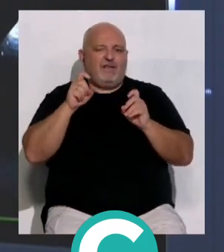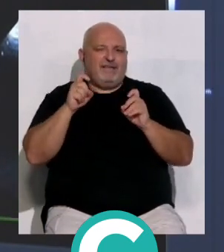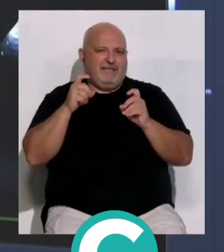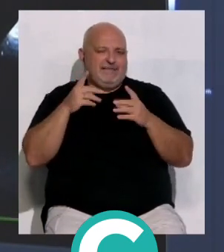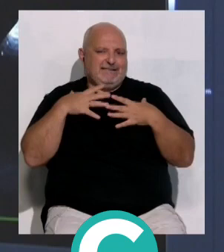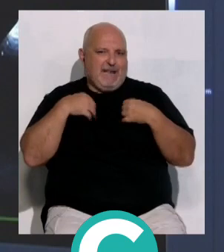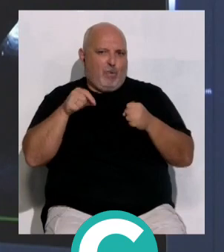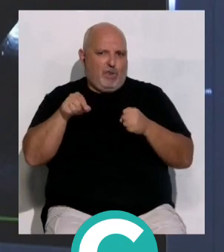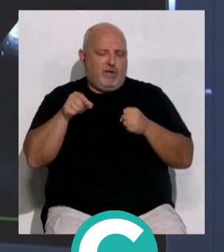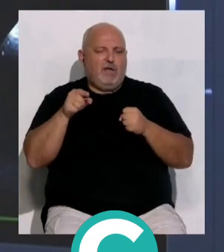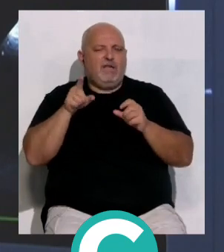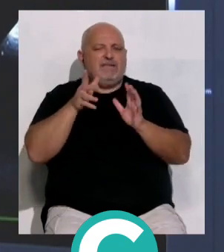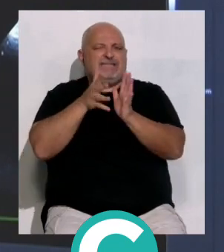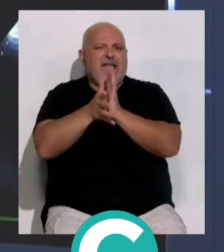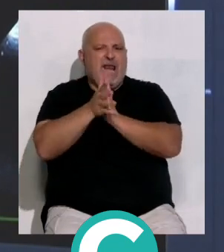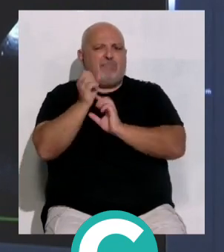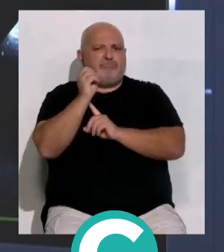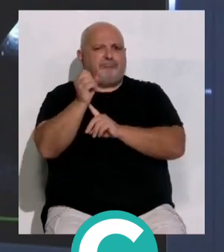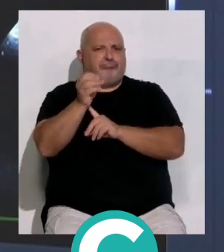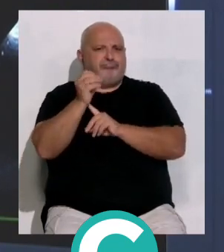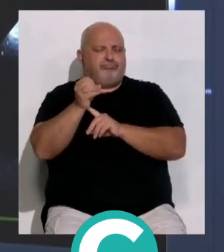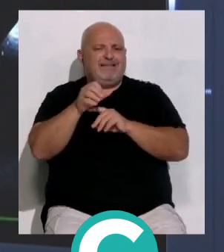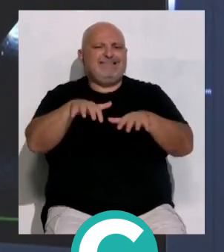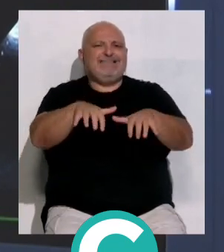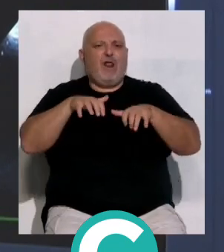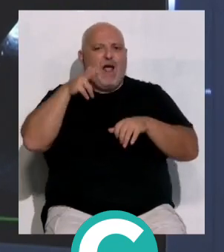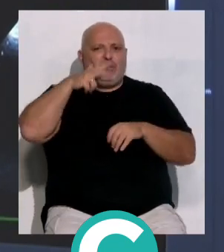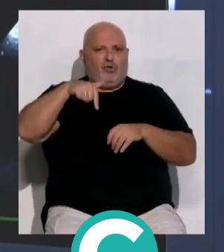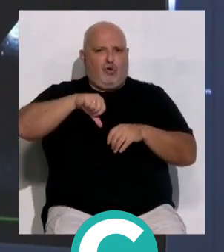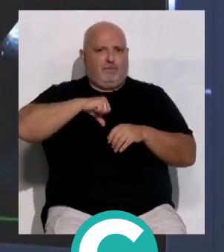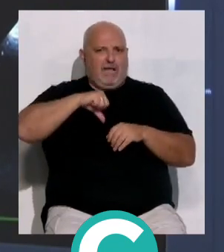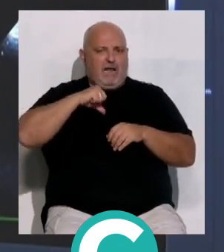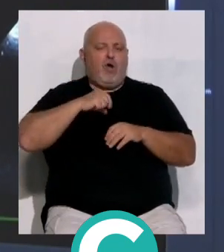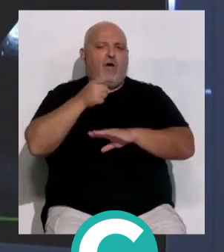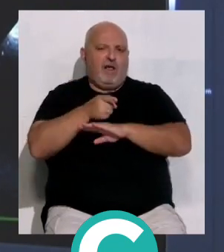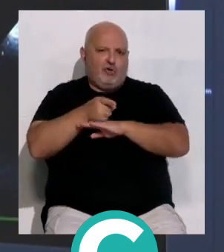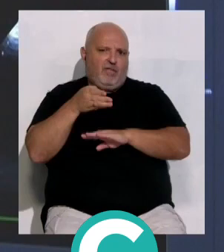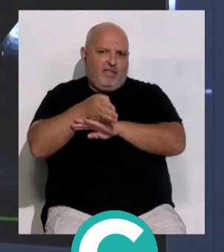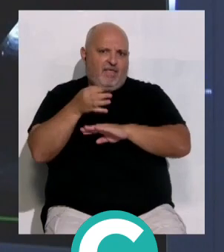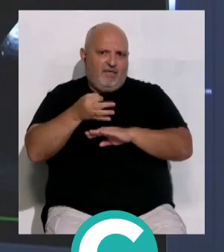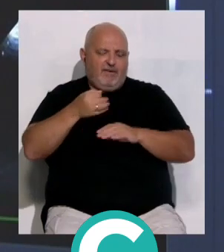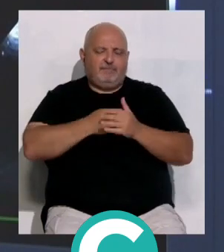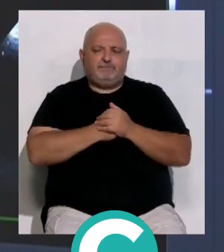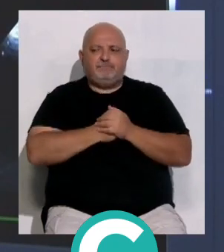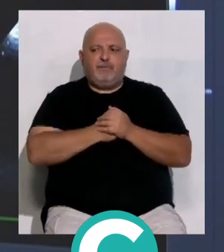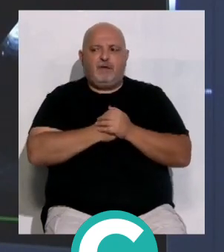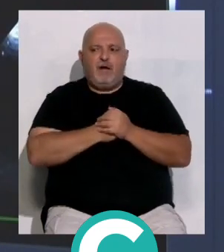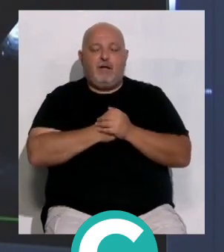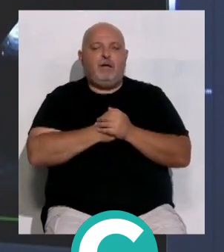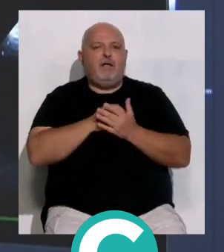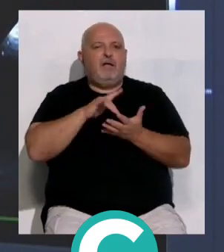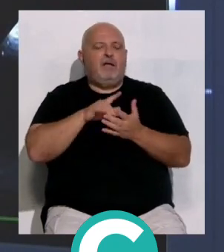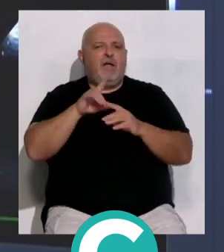sanitaria, son una charla que impartimos en el salón de actos, son obligatorias, ¿vale? Y bueno,